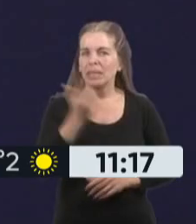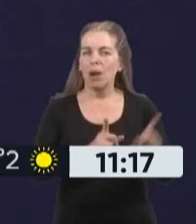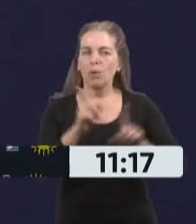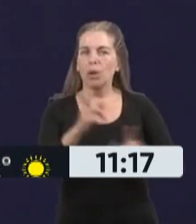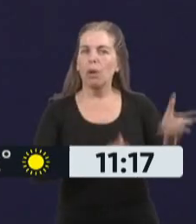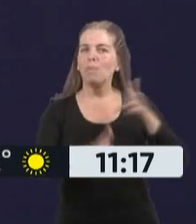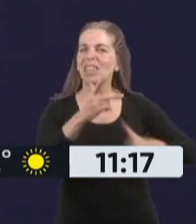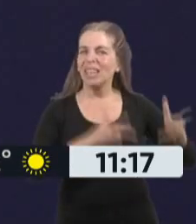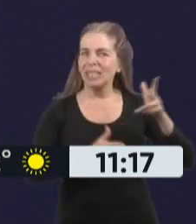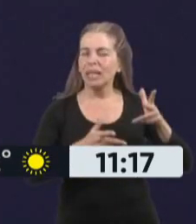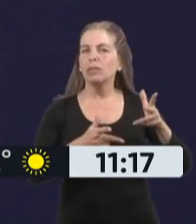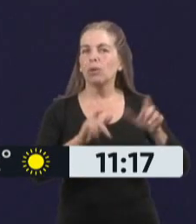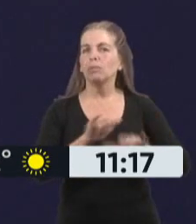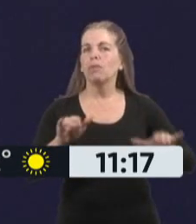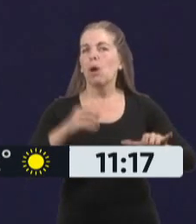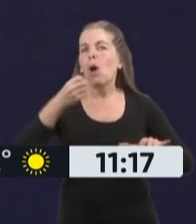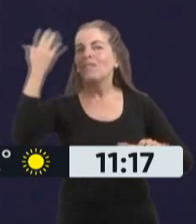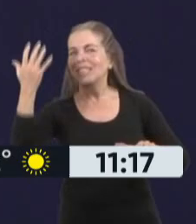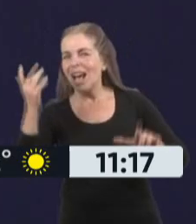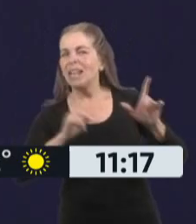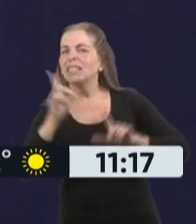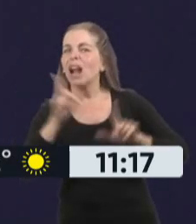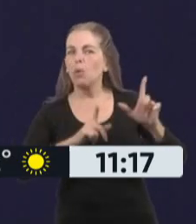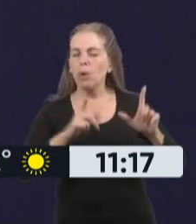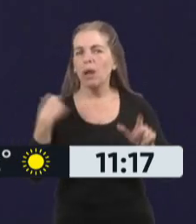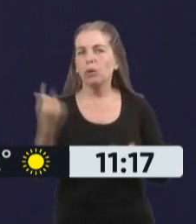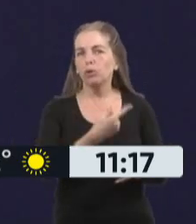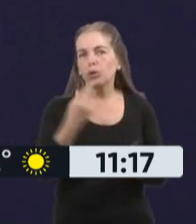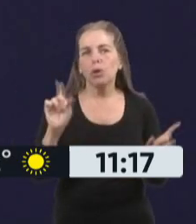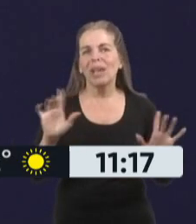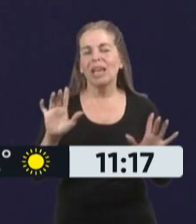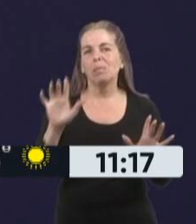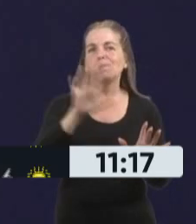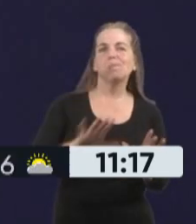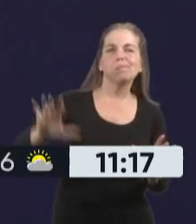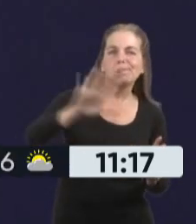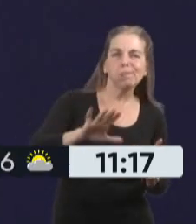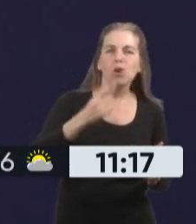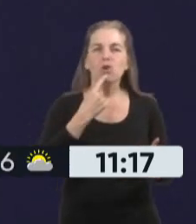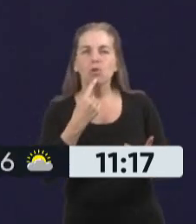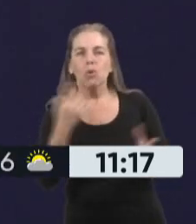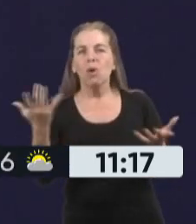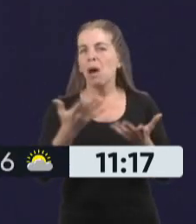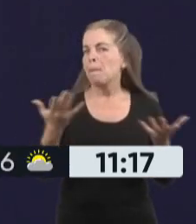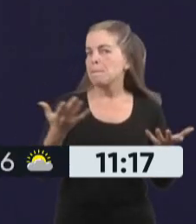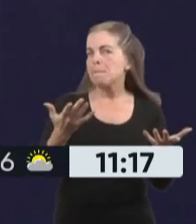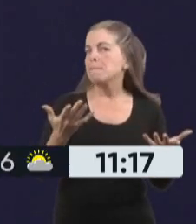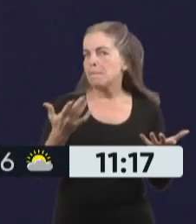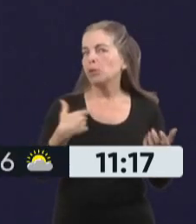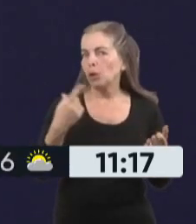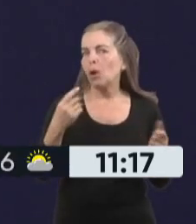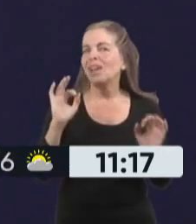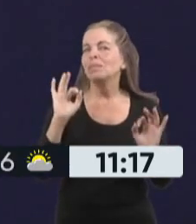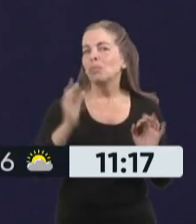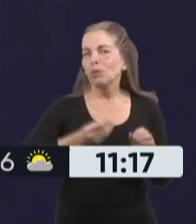nombraste son oficiales. No, nosotros, a ver, no ponemos ni en duda ni nada, digamos, nosotros de hecho yo he contado que